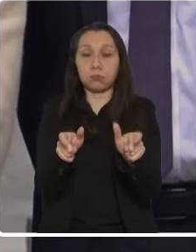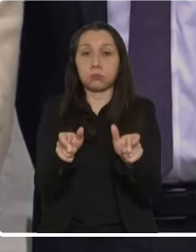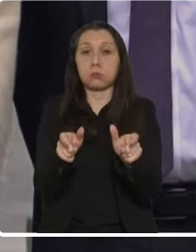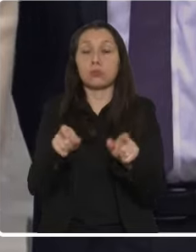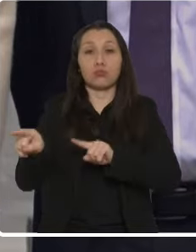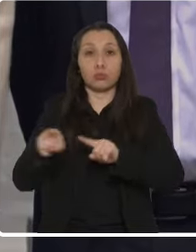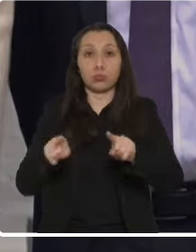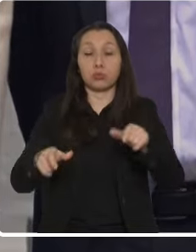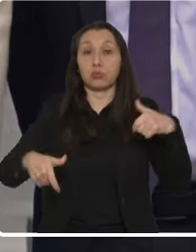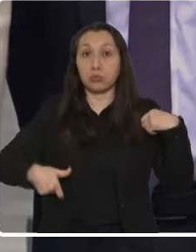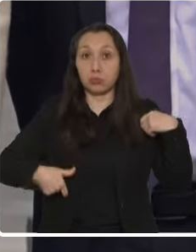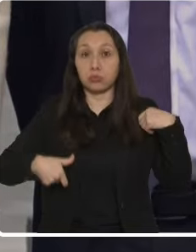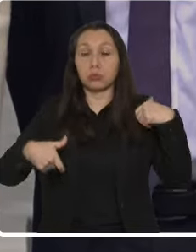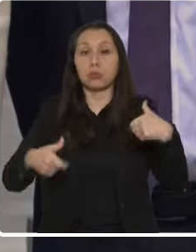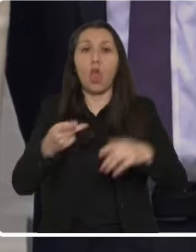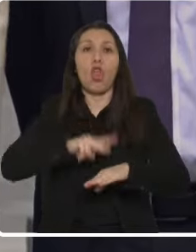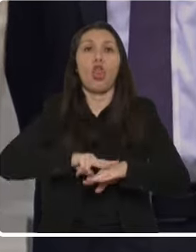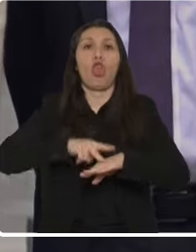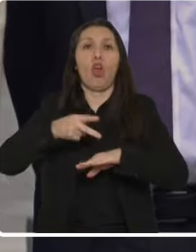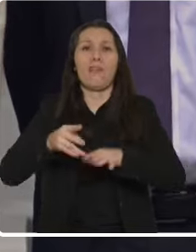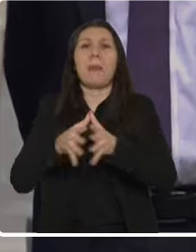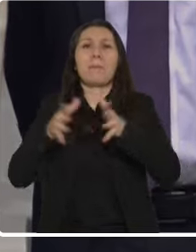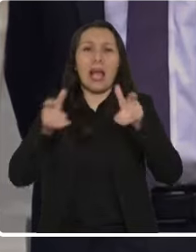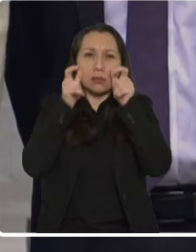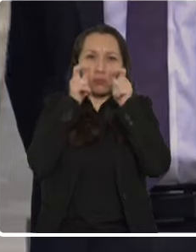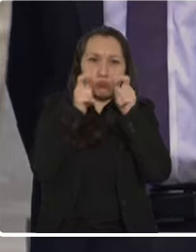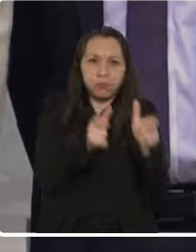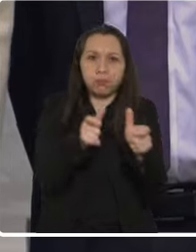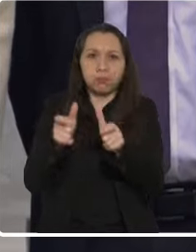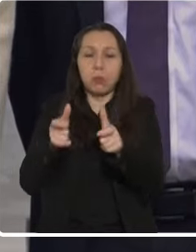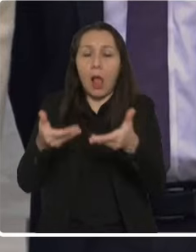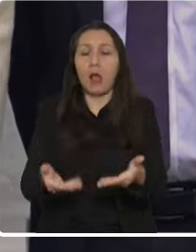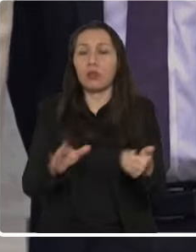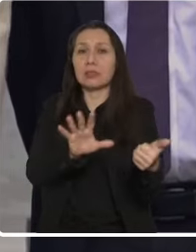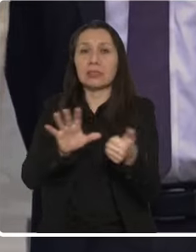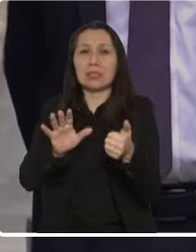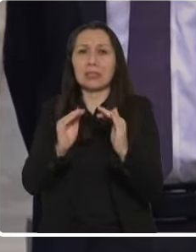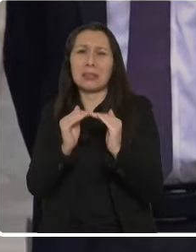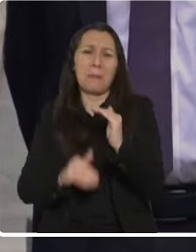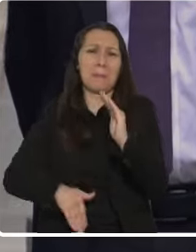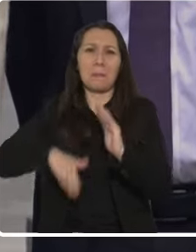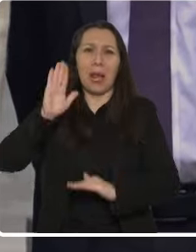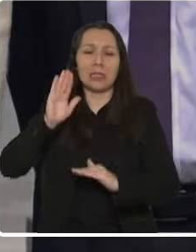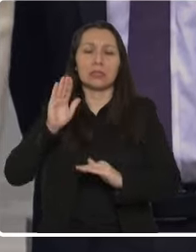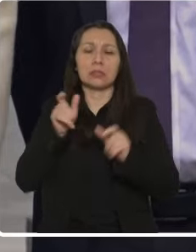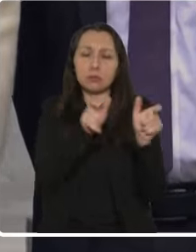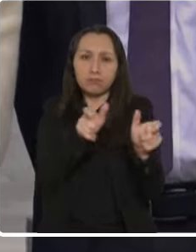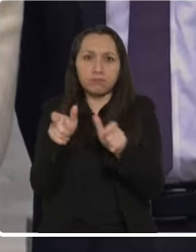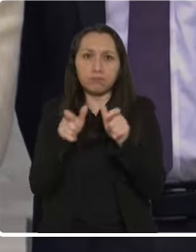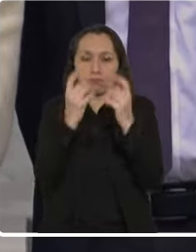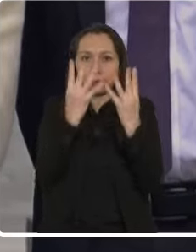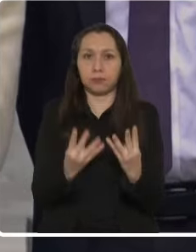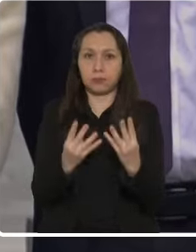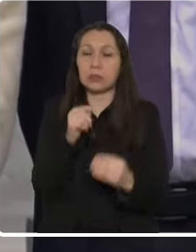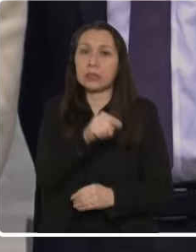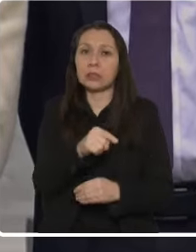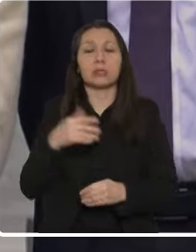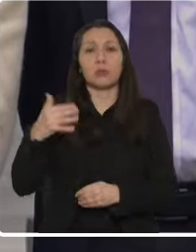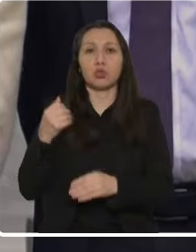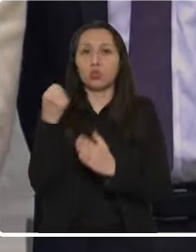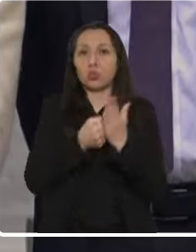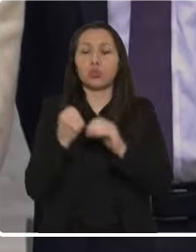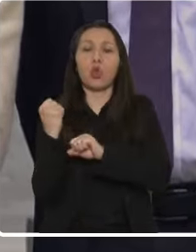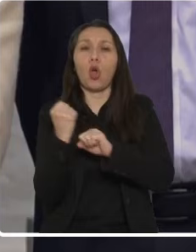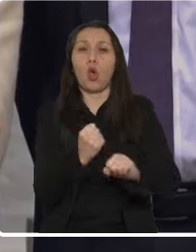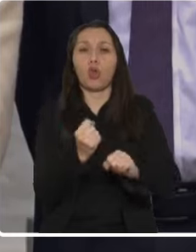va de gestión hemos duplicado estas plazas y hoy tenemos 600 de alta seguridad. Esto es relevante para la lucha